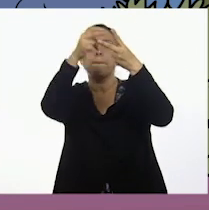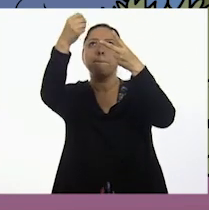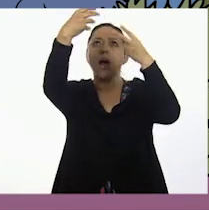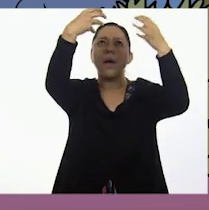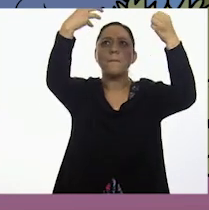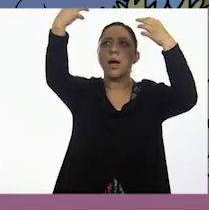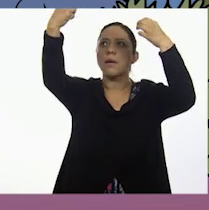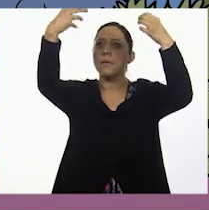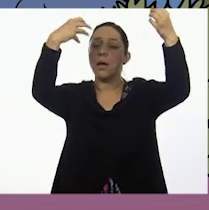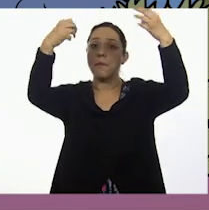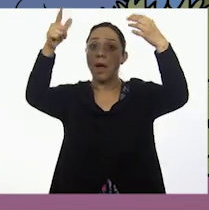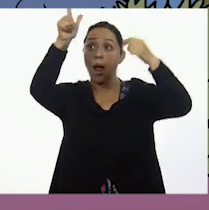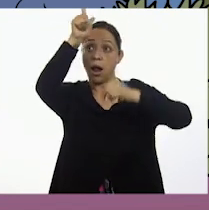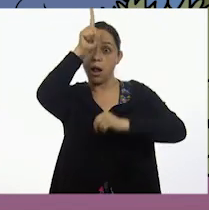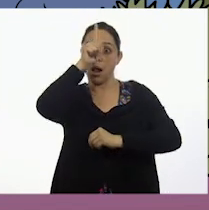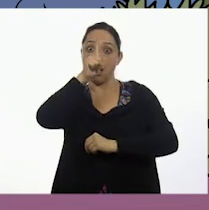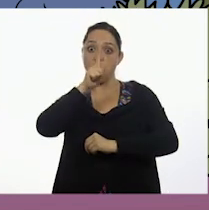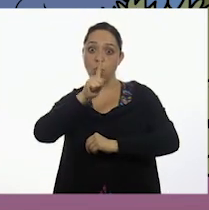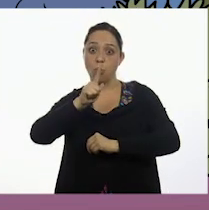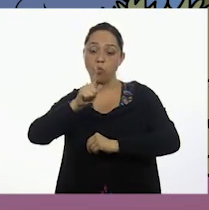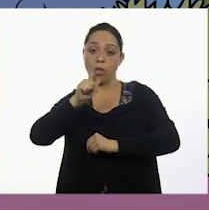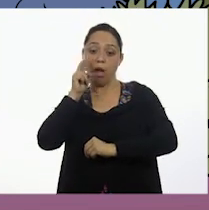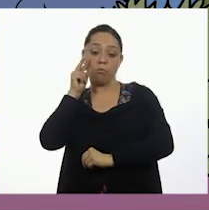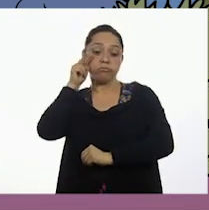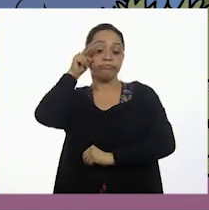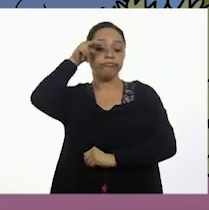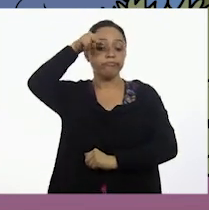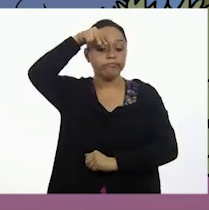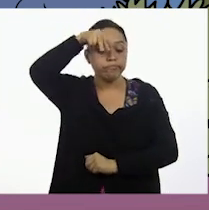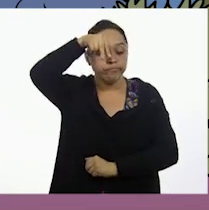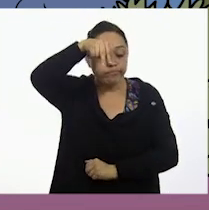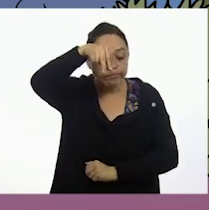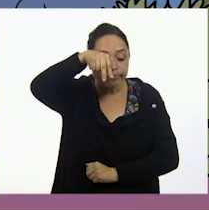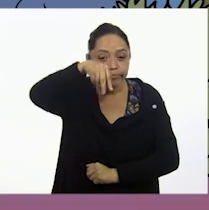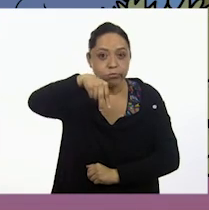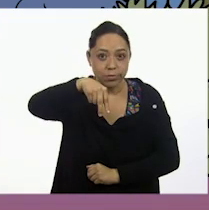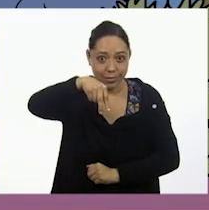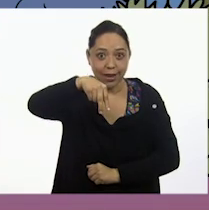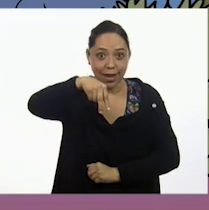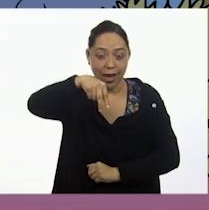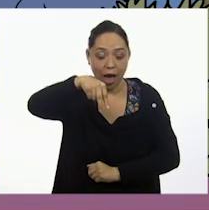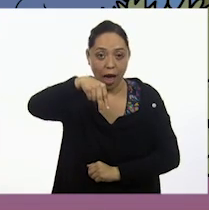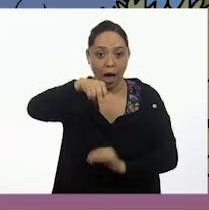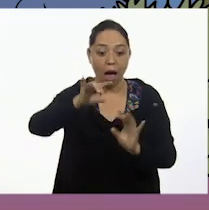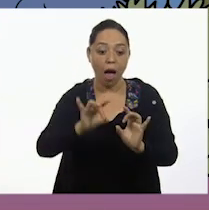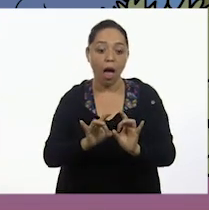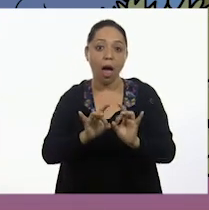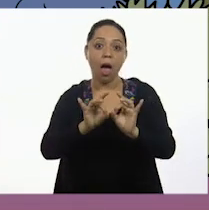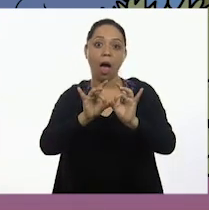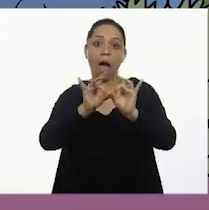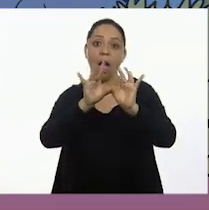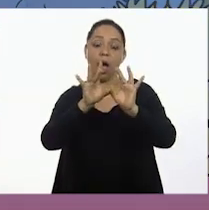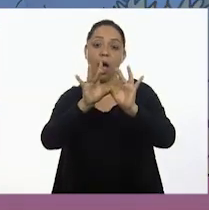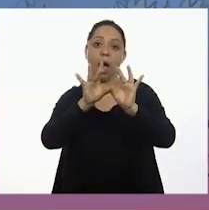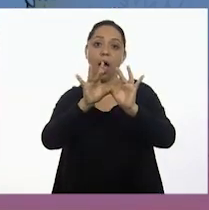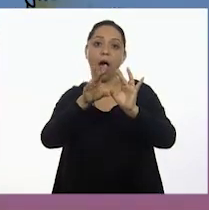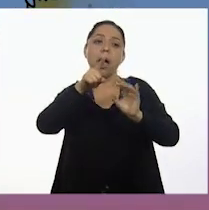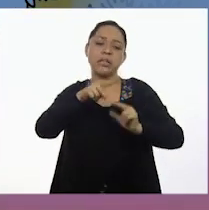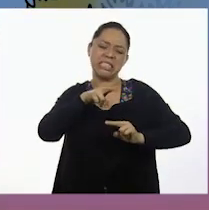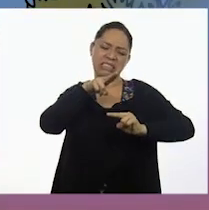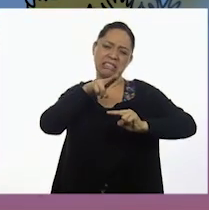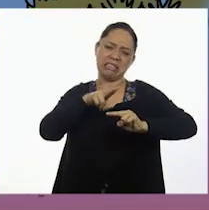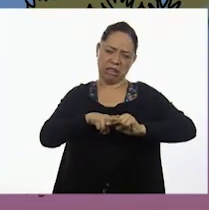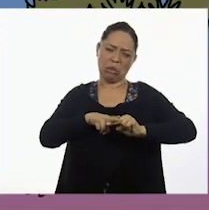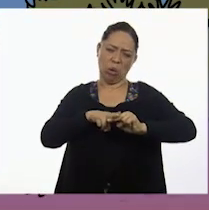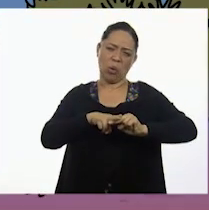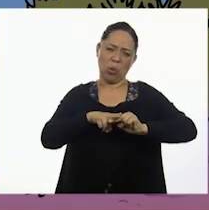la luna se asomó a la ventana de los cielos. Entonces se sentó a la orilla del camino para